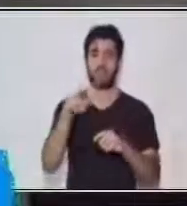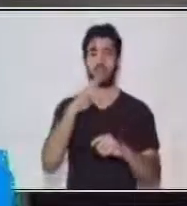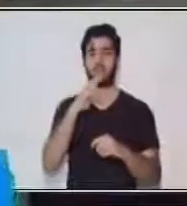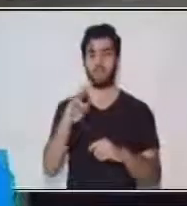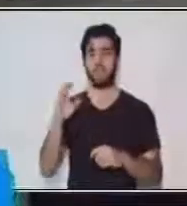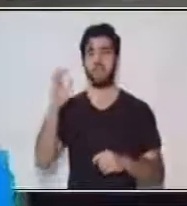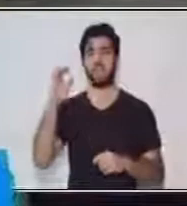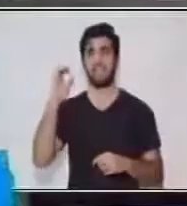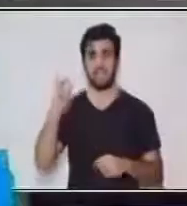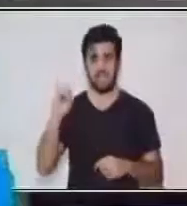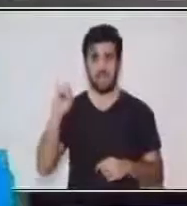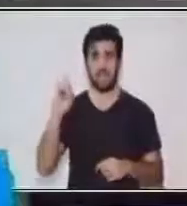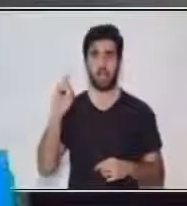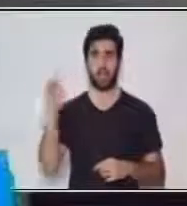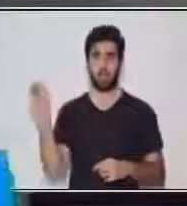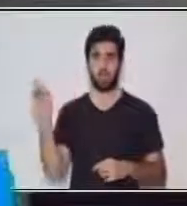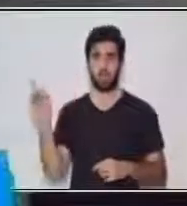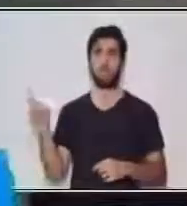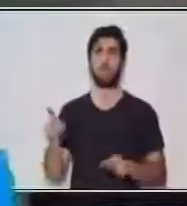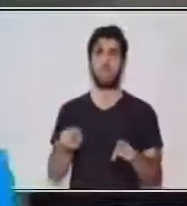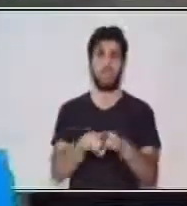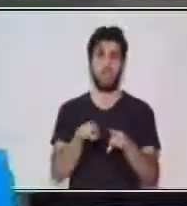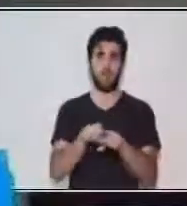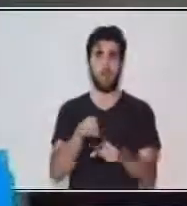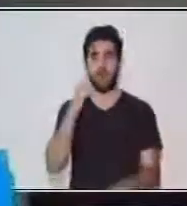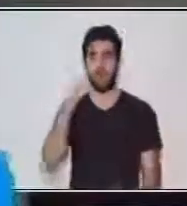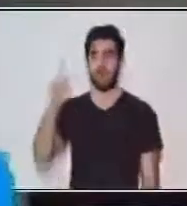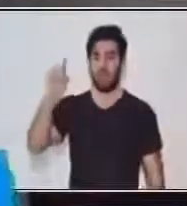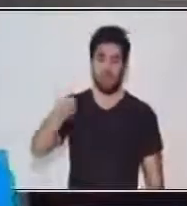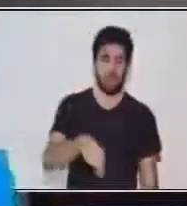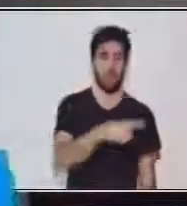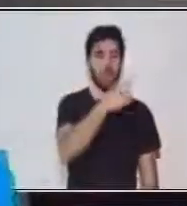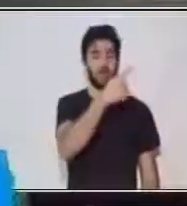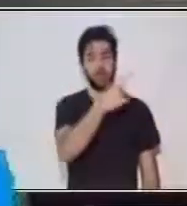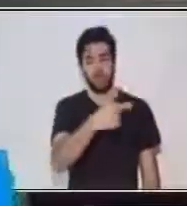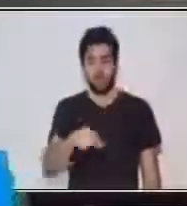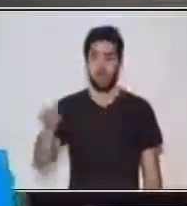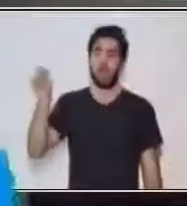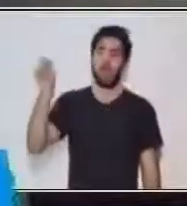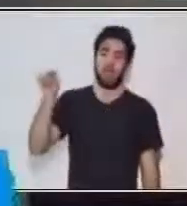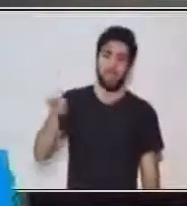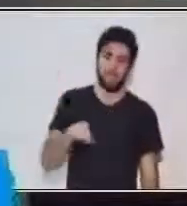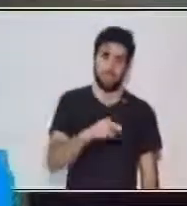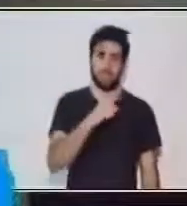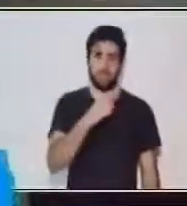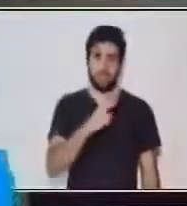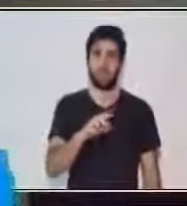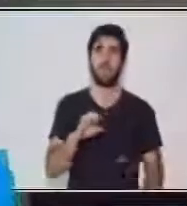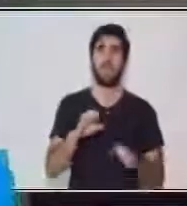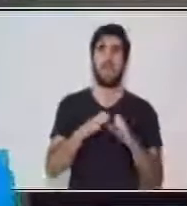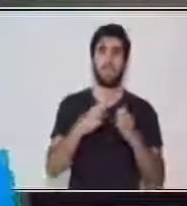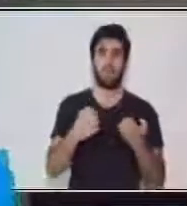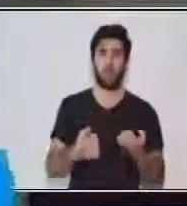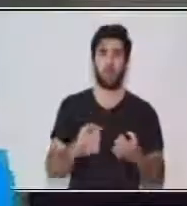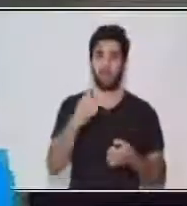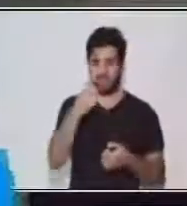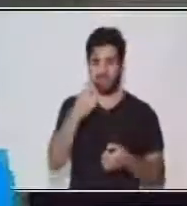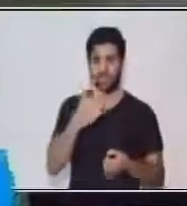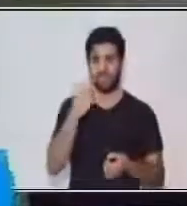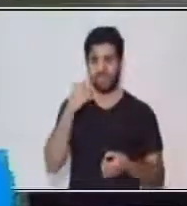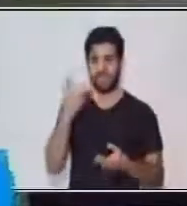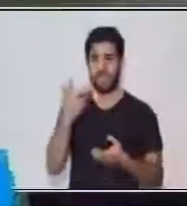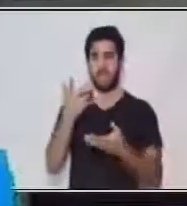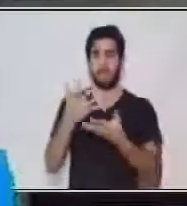¿sí? Como el péndulo va hacia arriba, la gravedad lo va frenando.